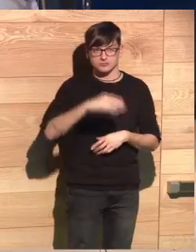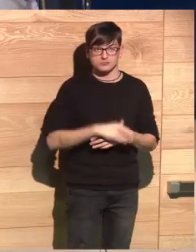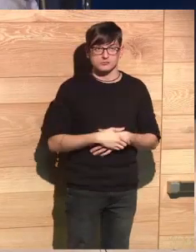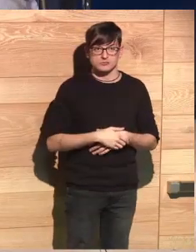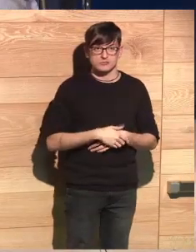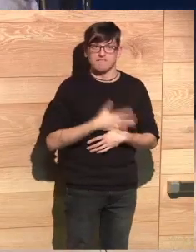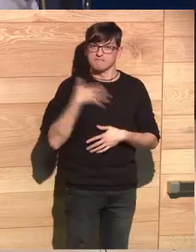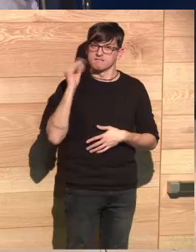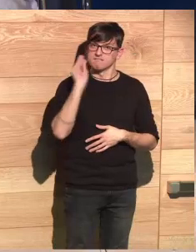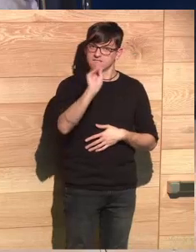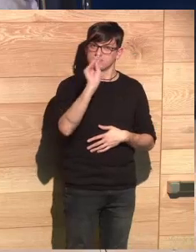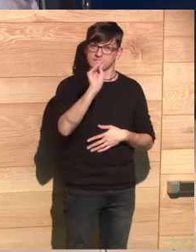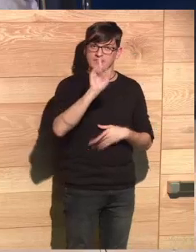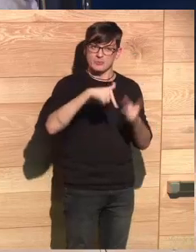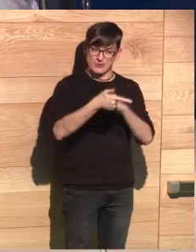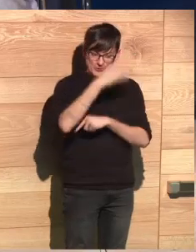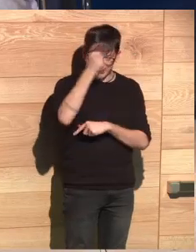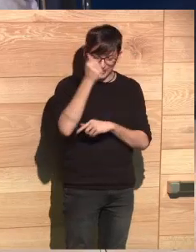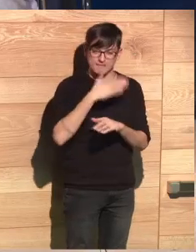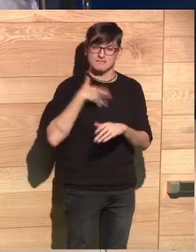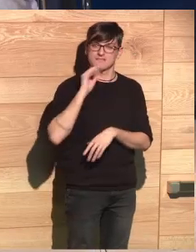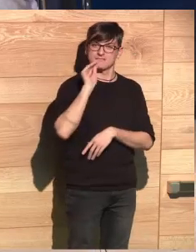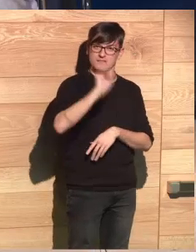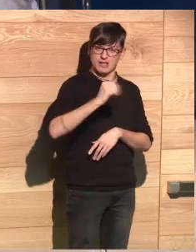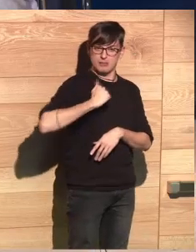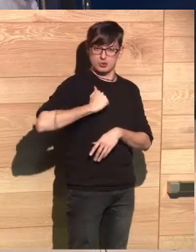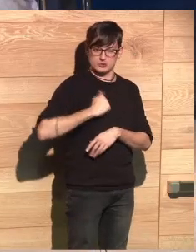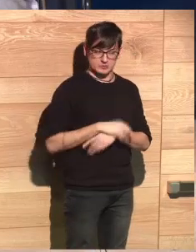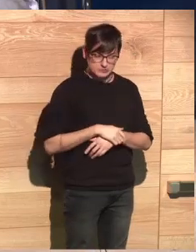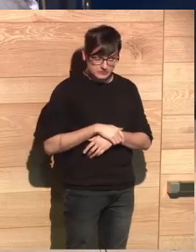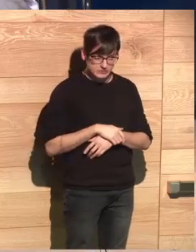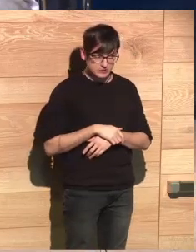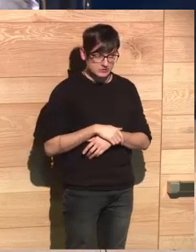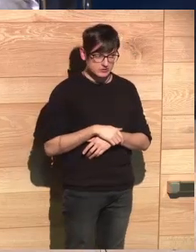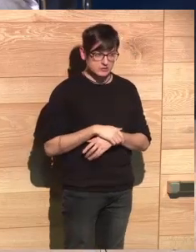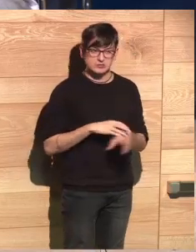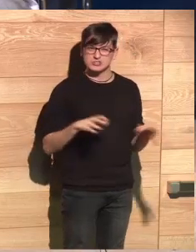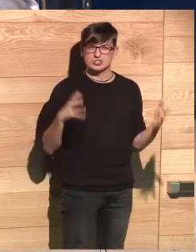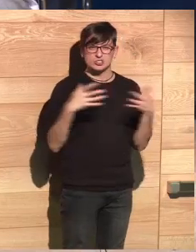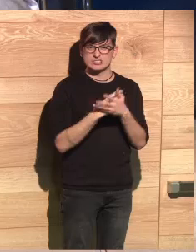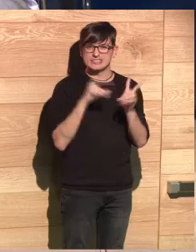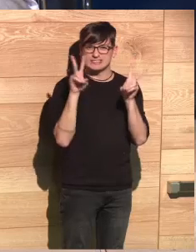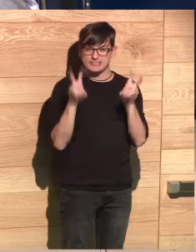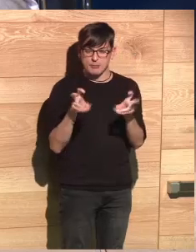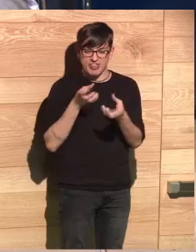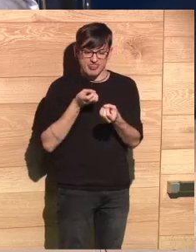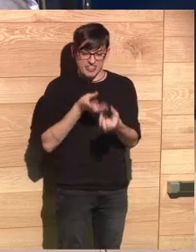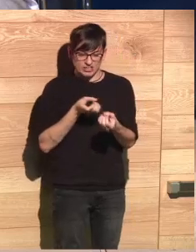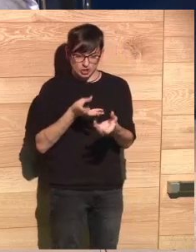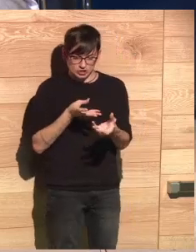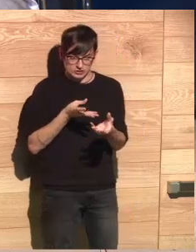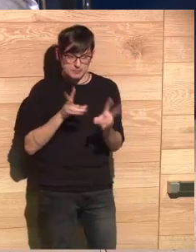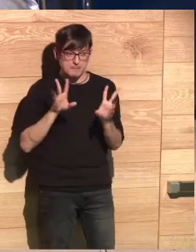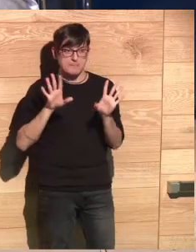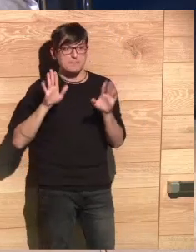quería escapar porque luego se me olvida. Ha derivado todo en obtención de datos para el consumo. Yo quiero quebrar